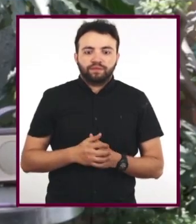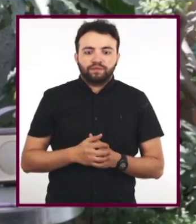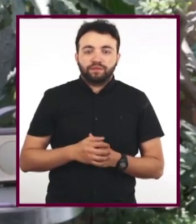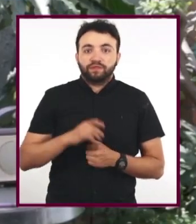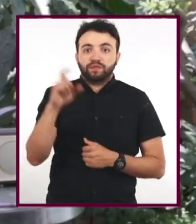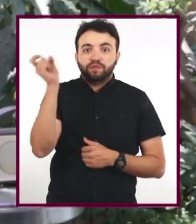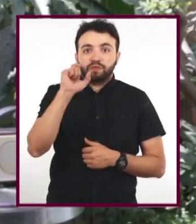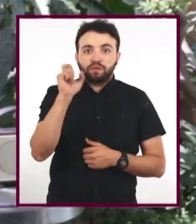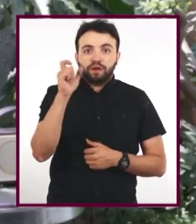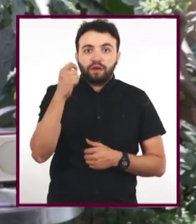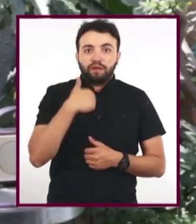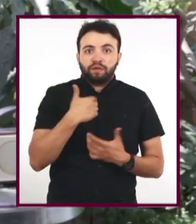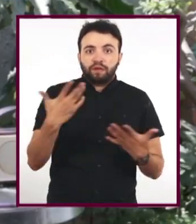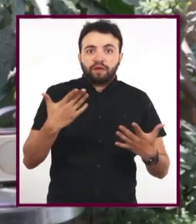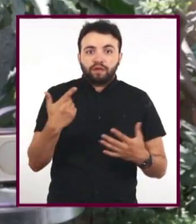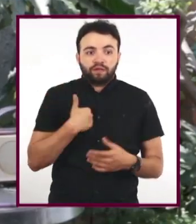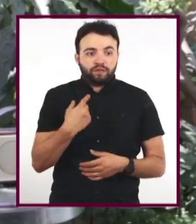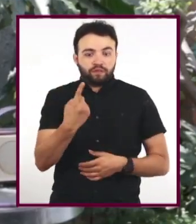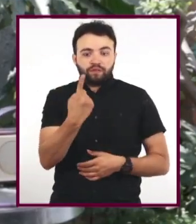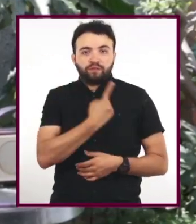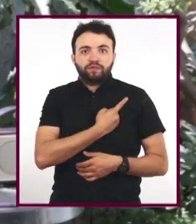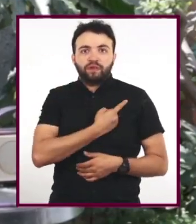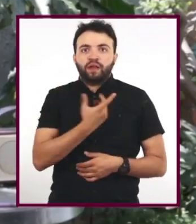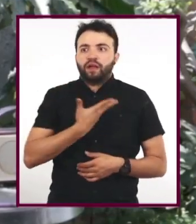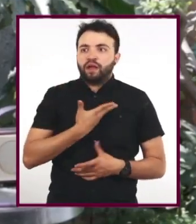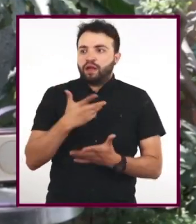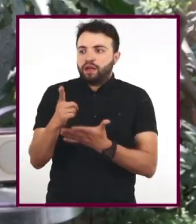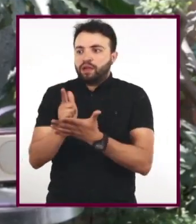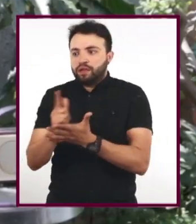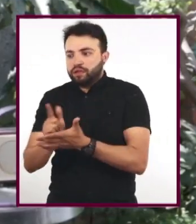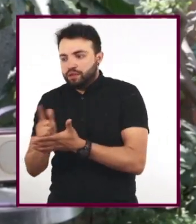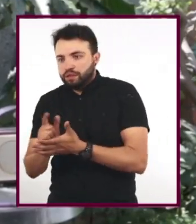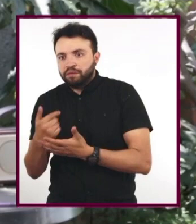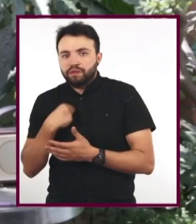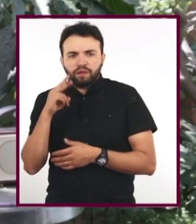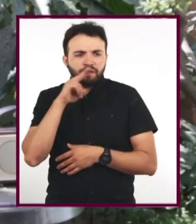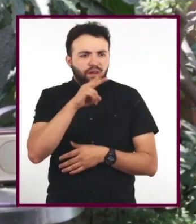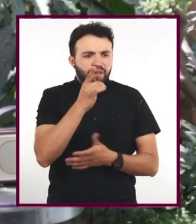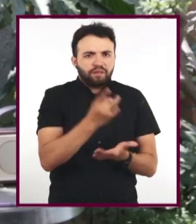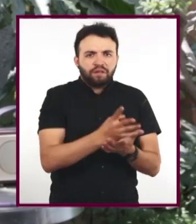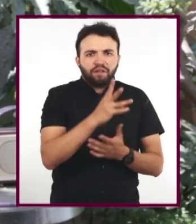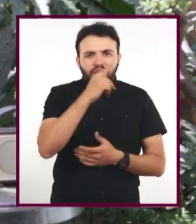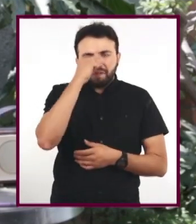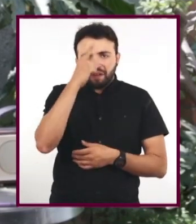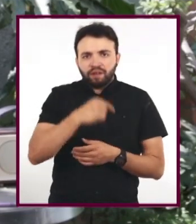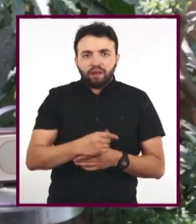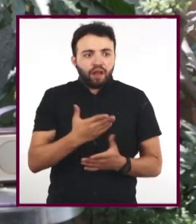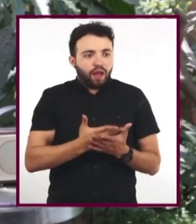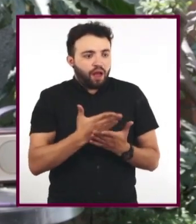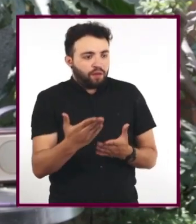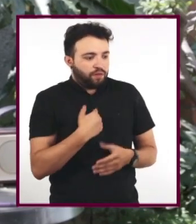Cuando quiero estar sola, los tengo encima de mí todo el tiempo. Y ahora que los necesito, no me contestan.